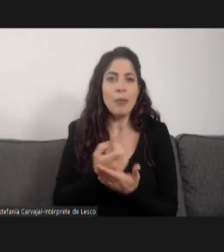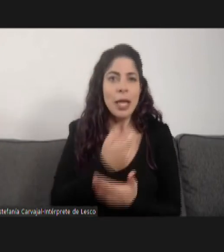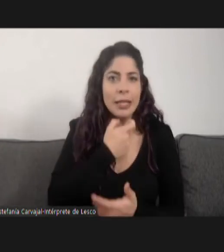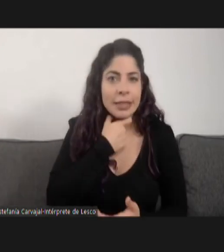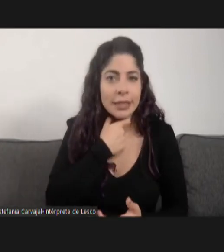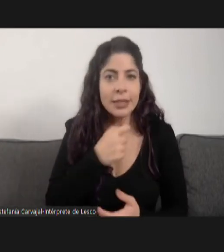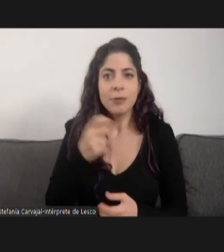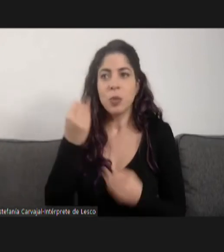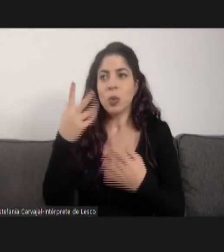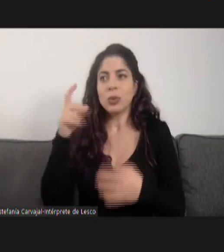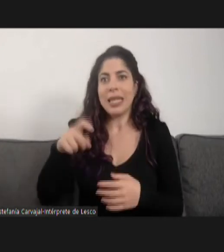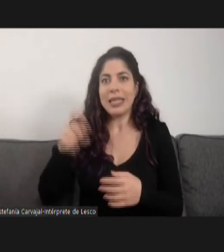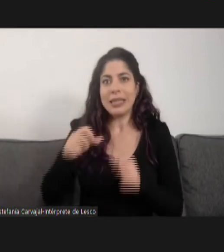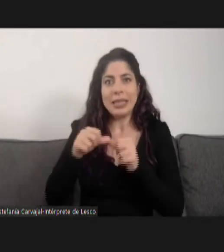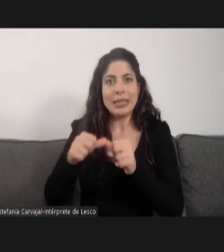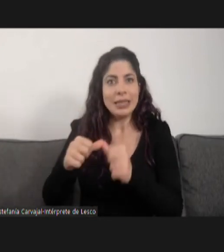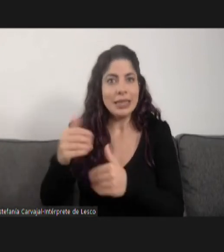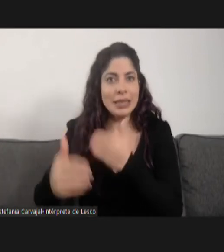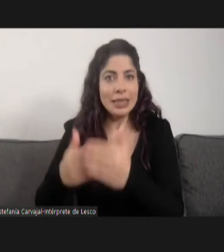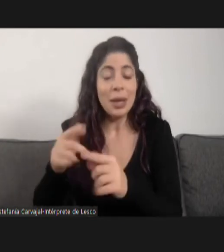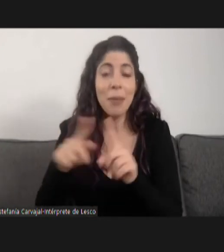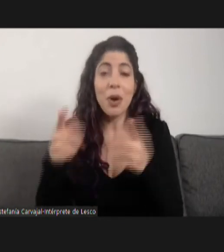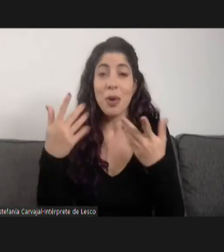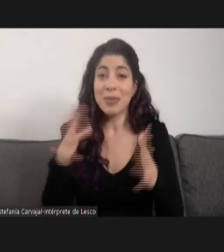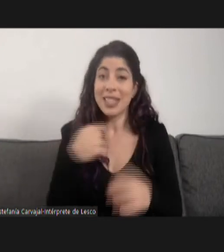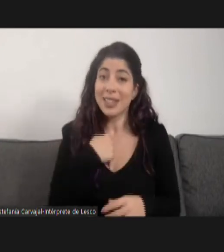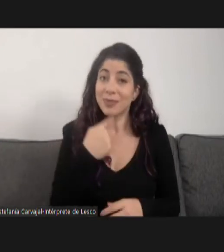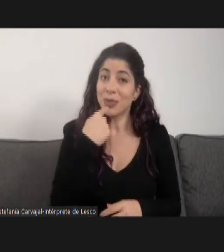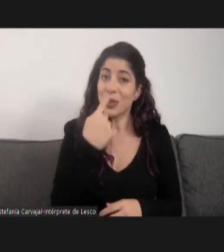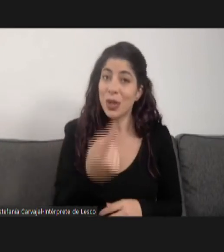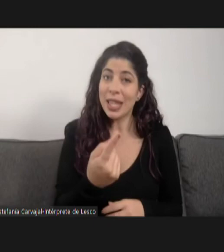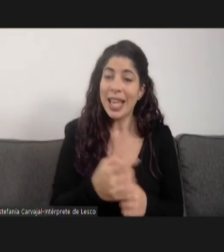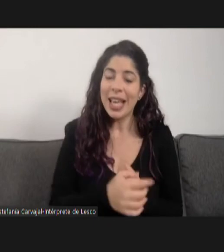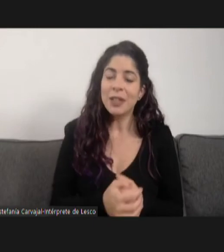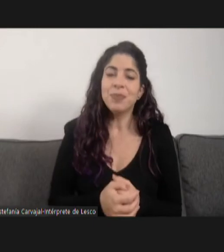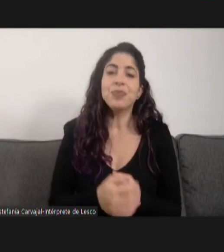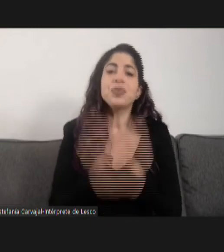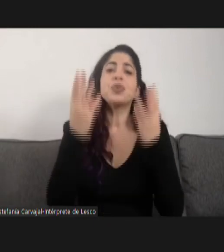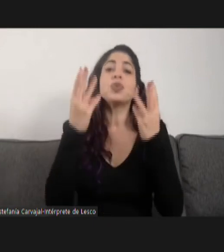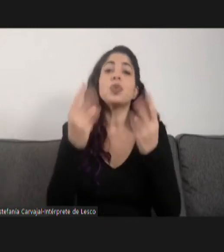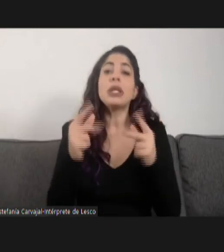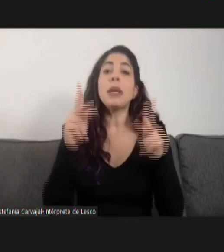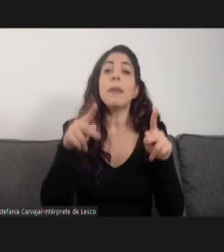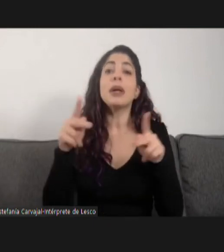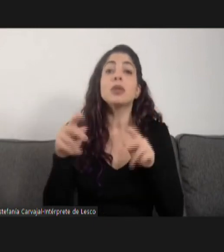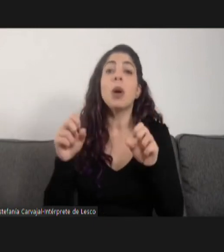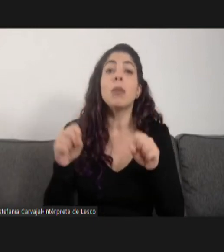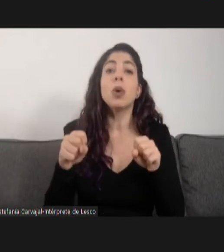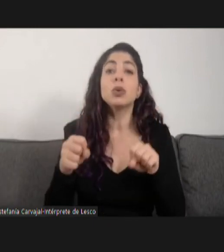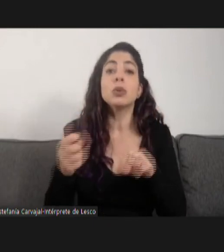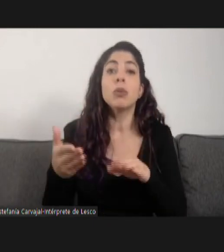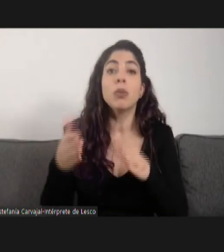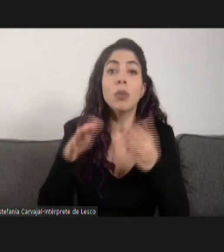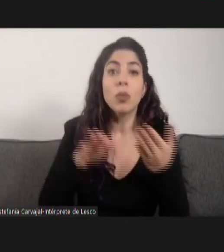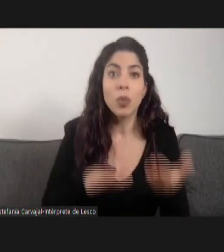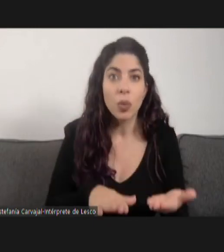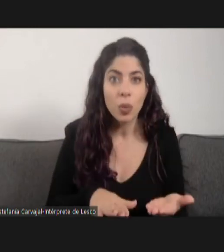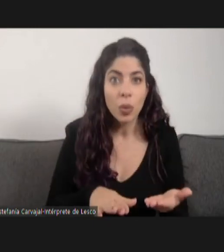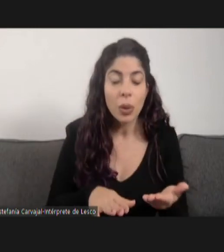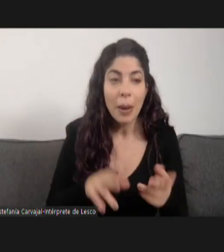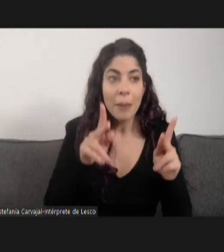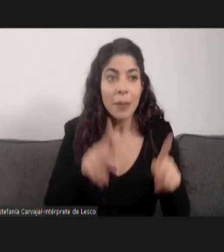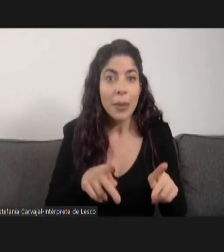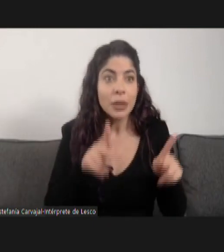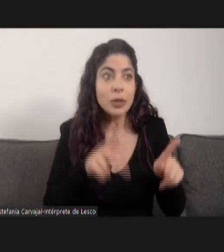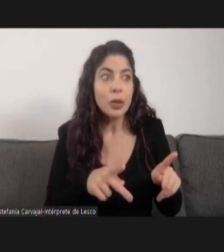camine, pero como yo indicaba anteriormente, la cantidad de personas que puede fallecer, empezar a ver personas que